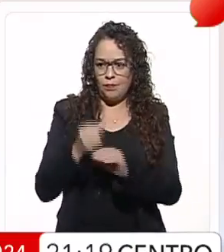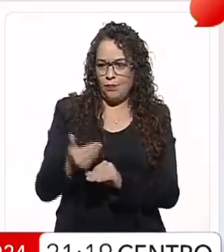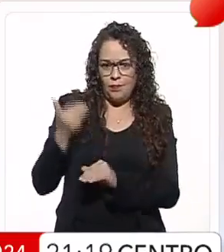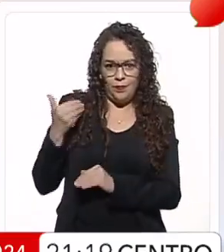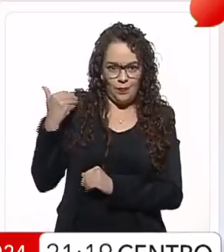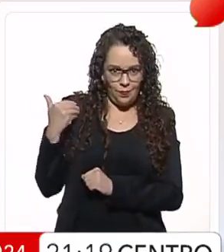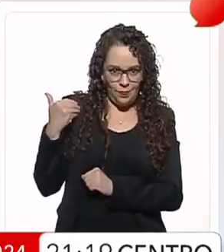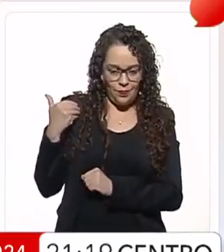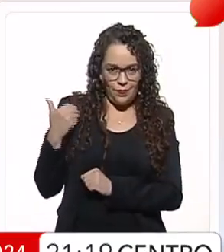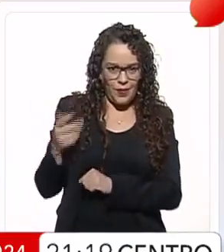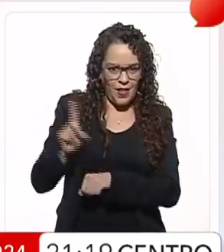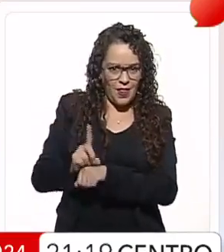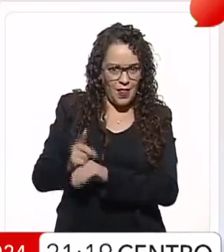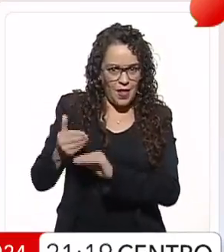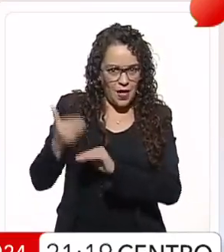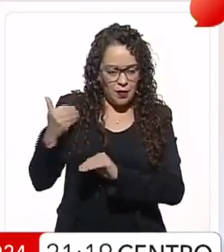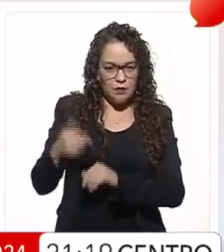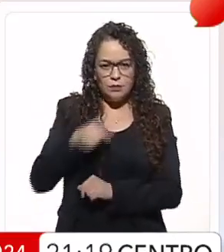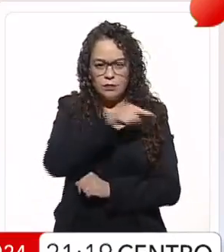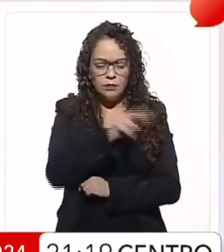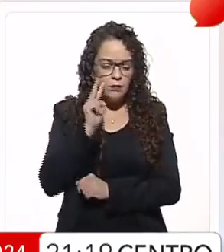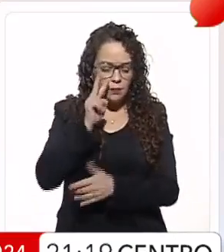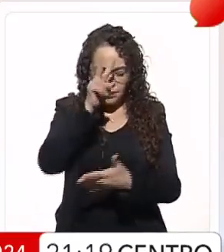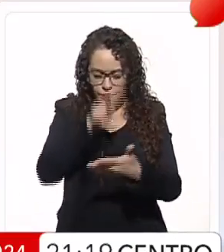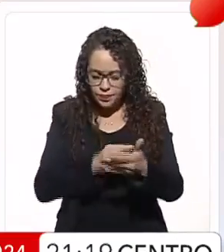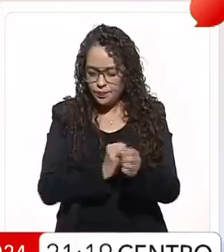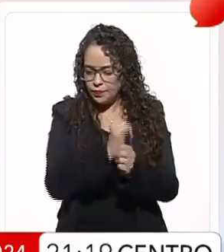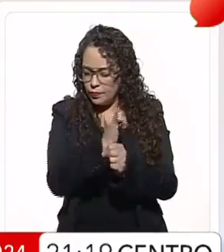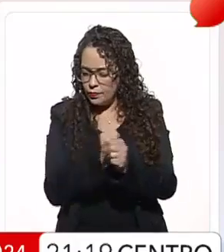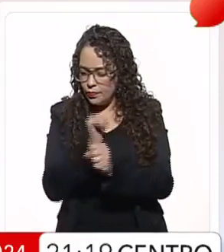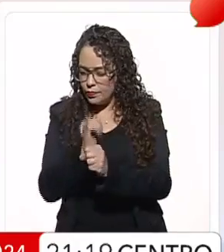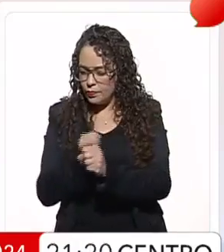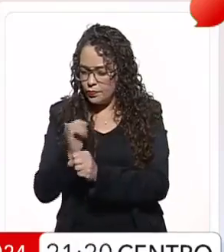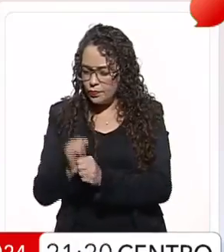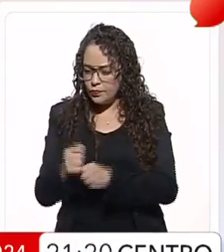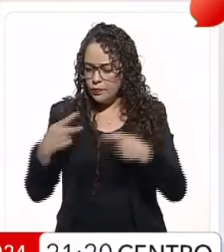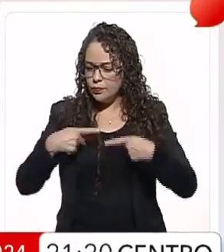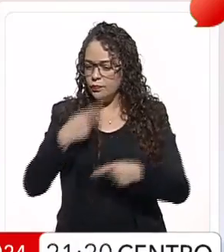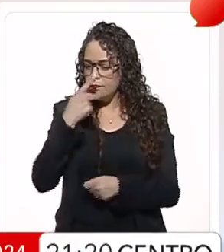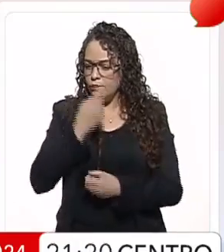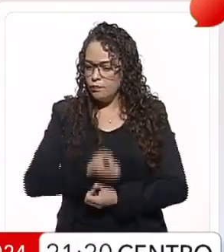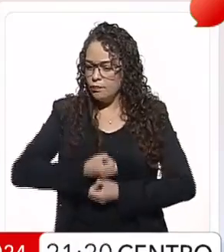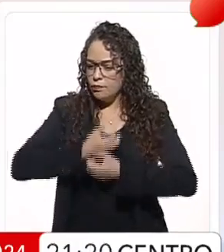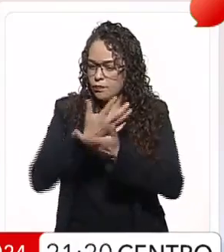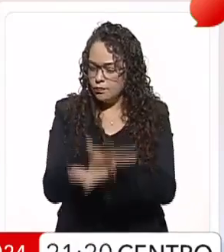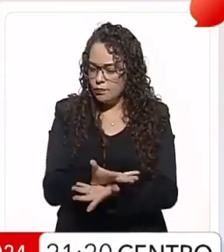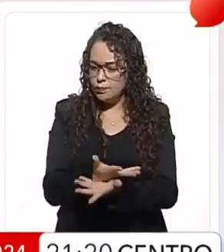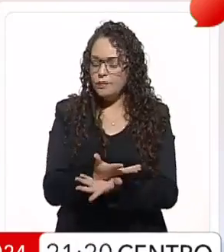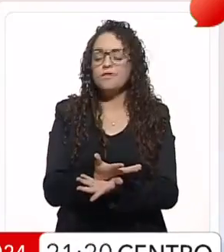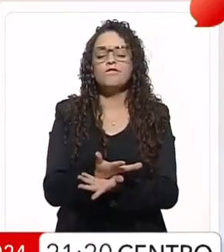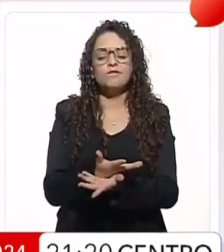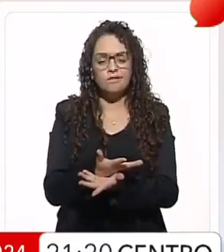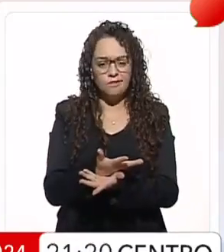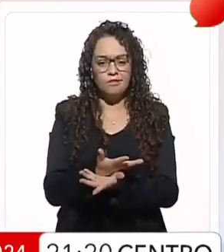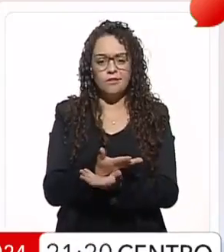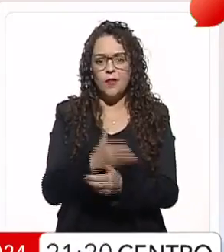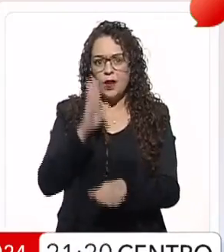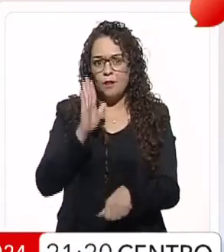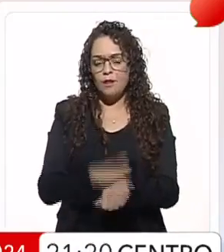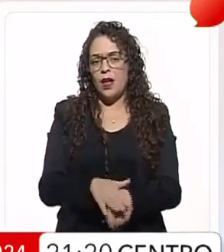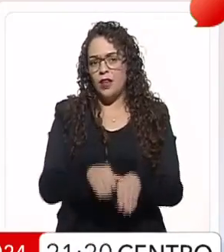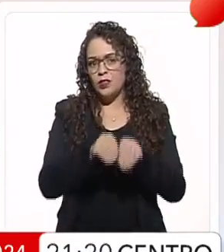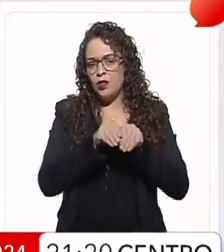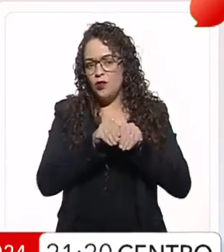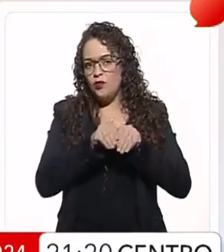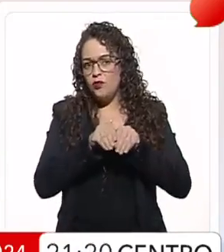parte de los testimonios que encontró de lo que en efecto considera el empuje de un relato artificial que ha ganado terreno en medio